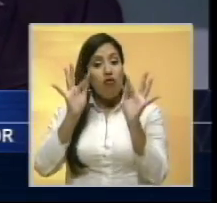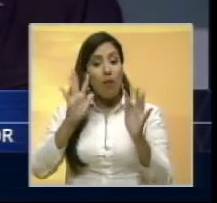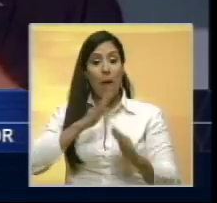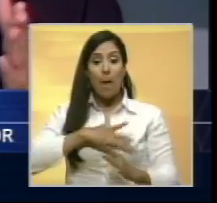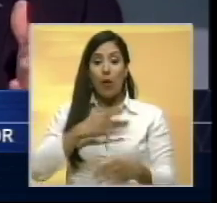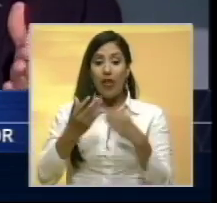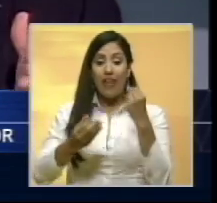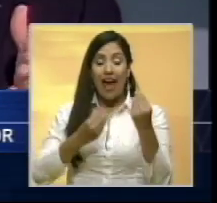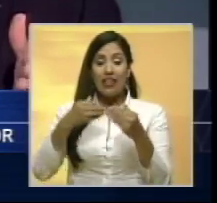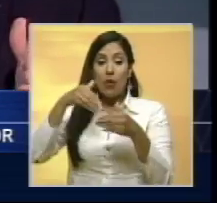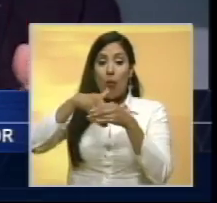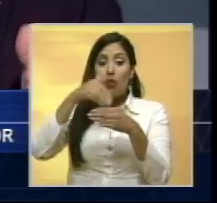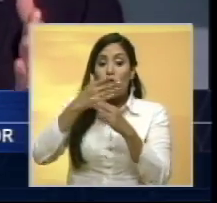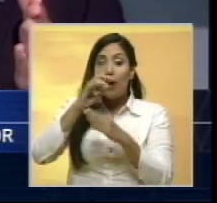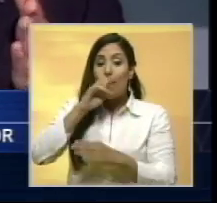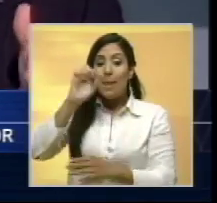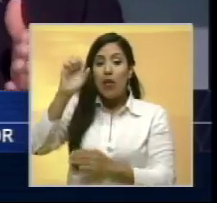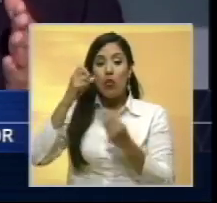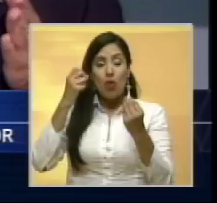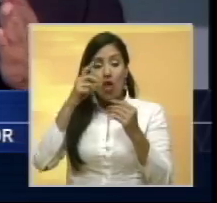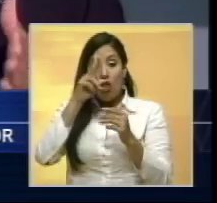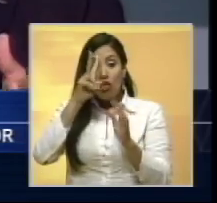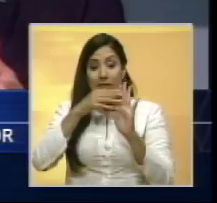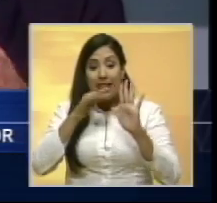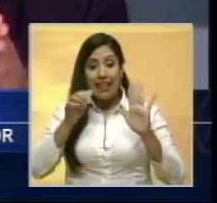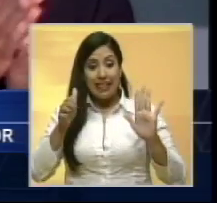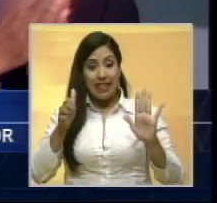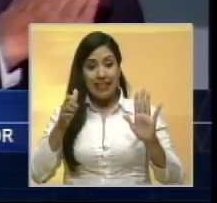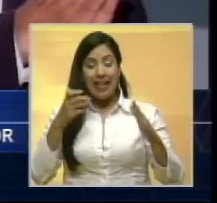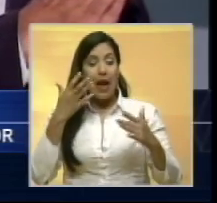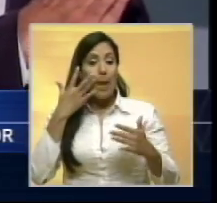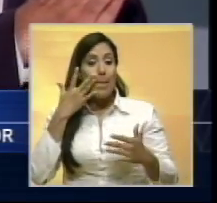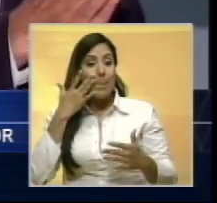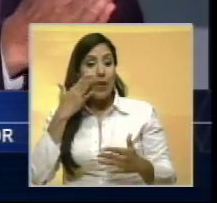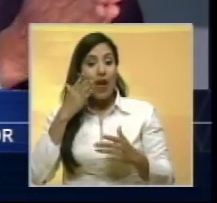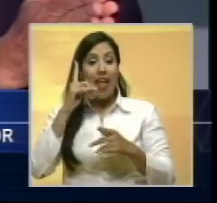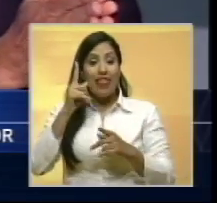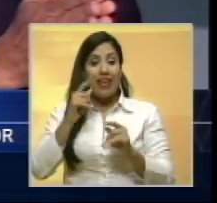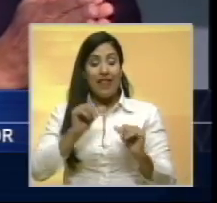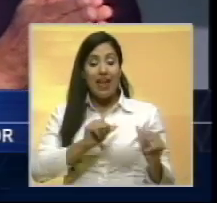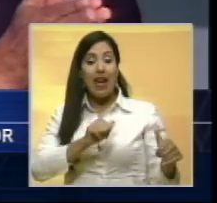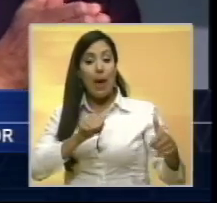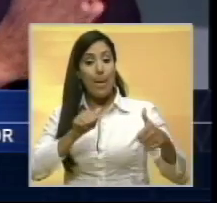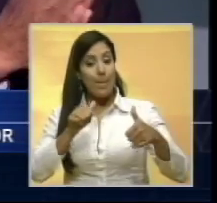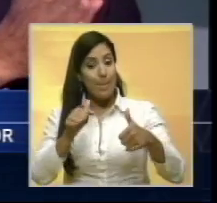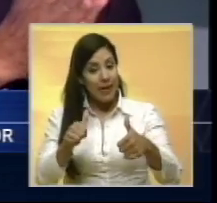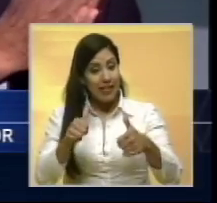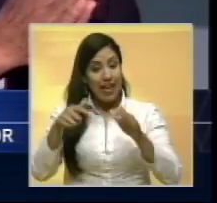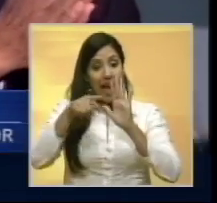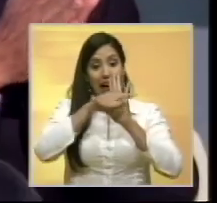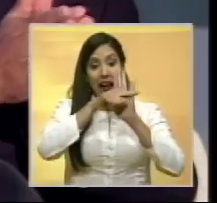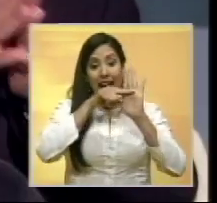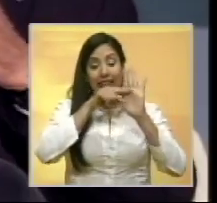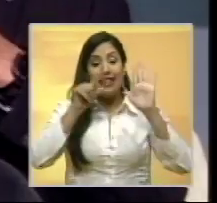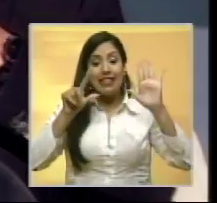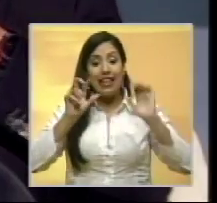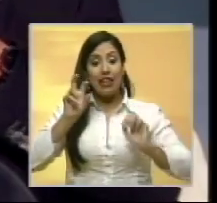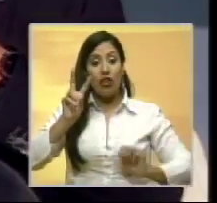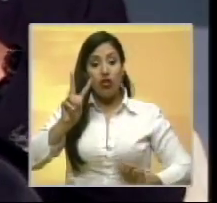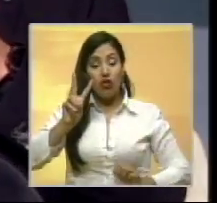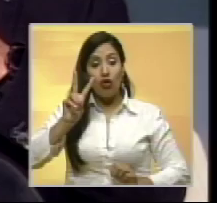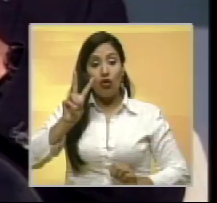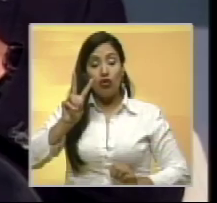pudiera realizar un referendo revocatorio en el año 2016 es que se hubiera activado el artículo 72